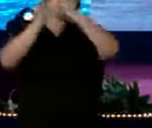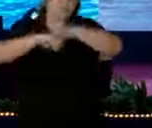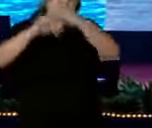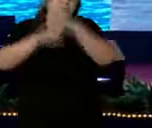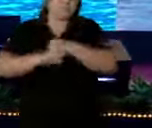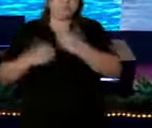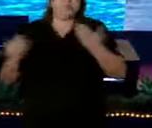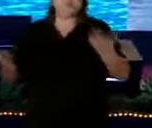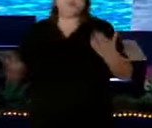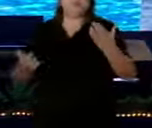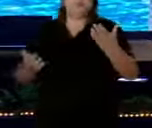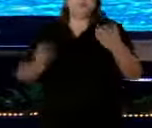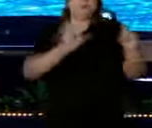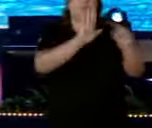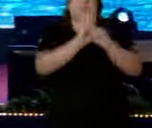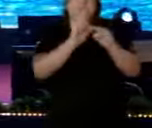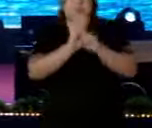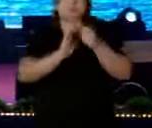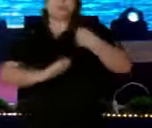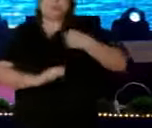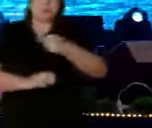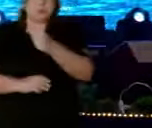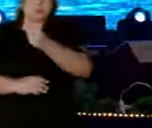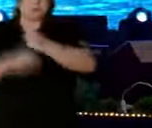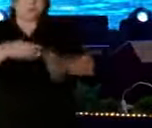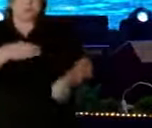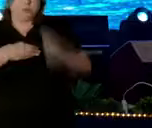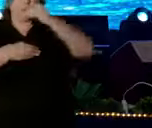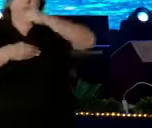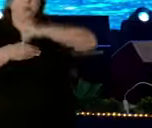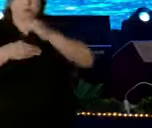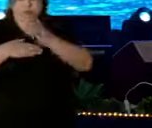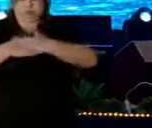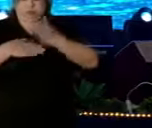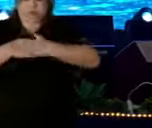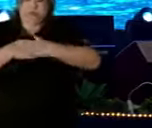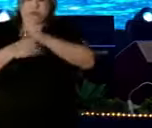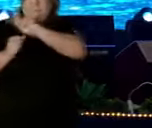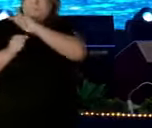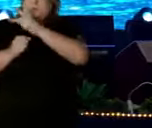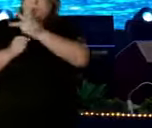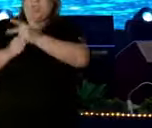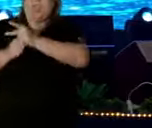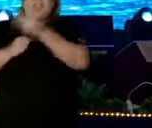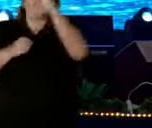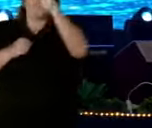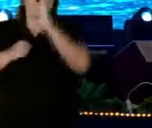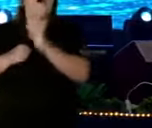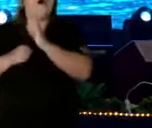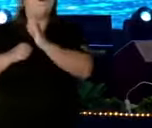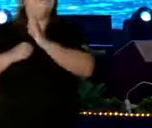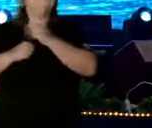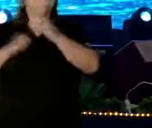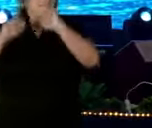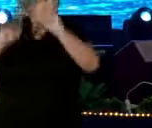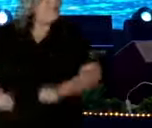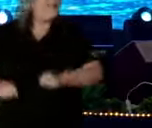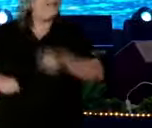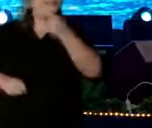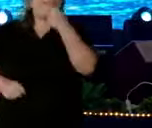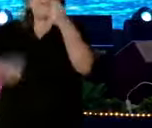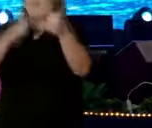de las malas noticias, nosotros cargamos el poder de Dios que nos permite dar buenas noticias,